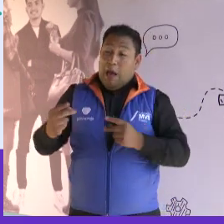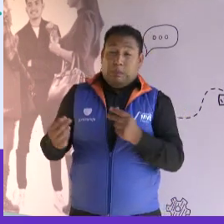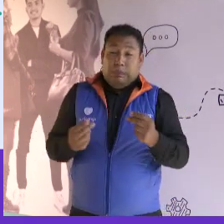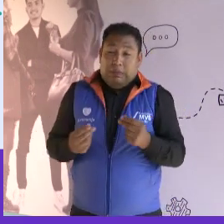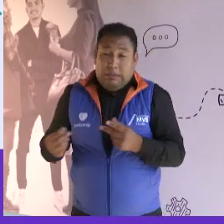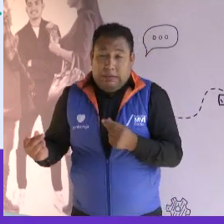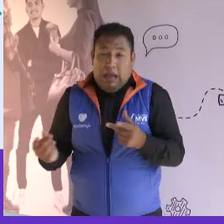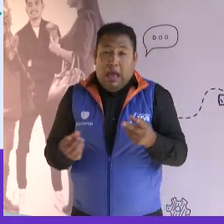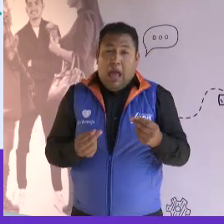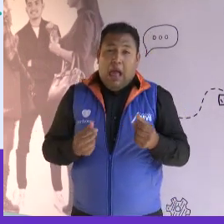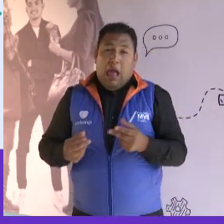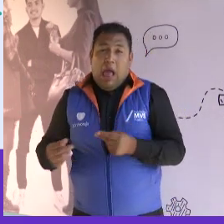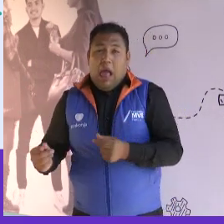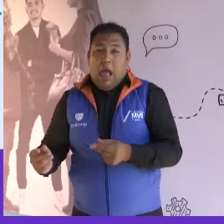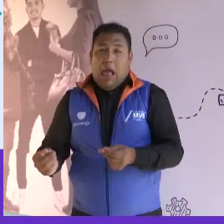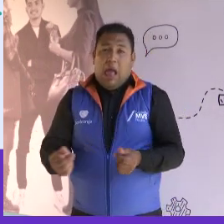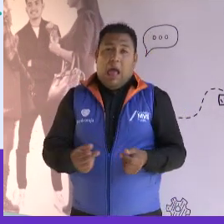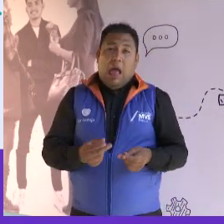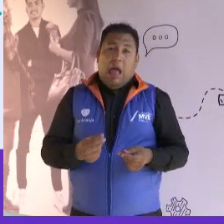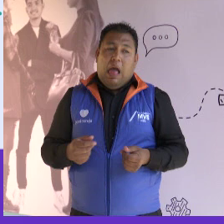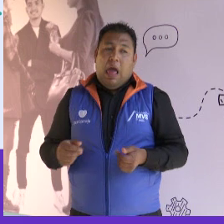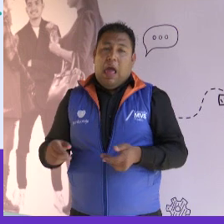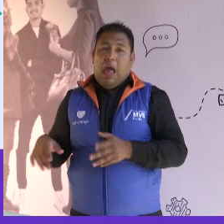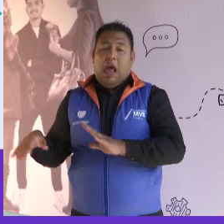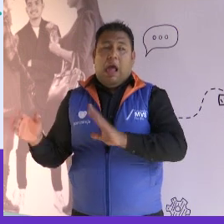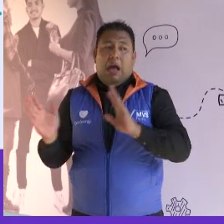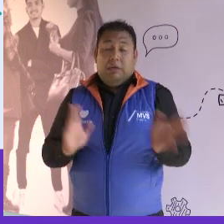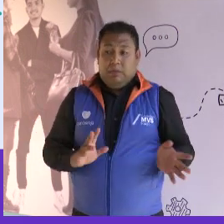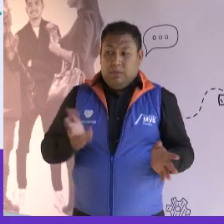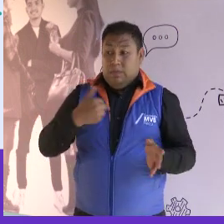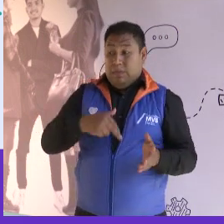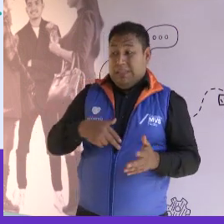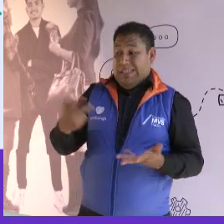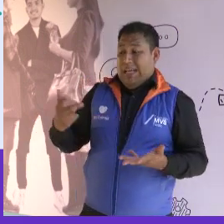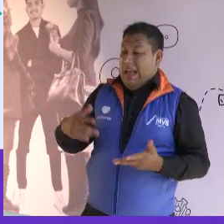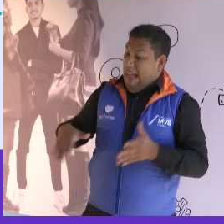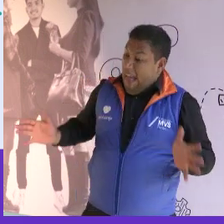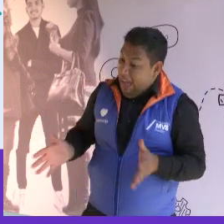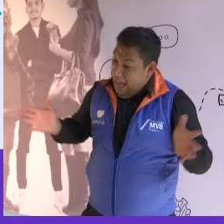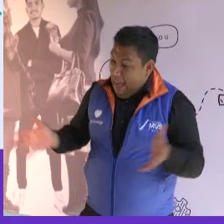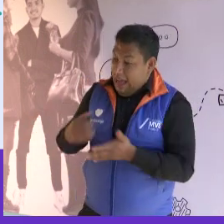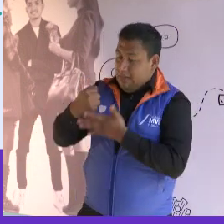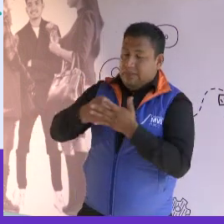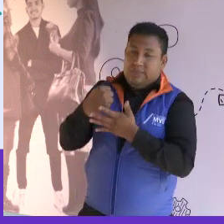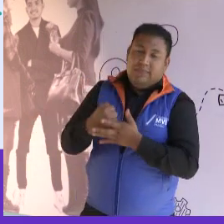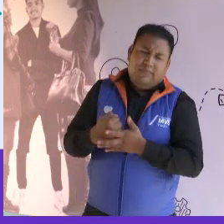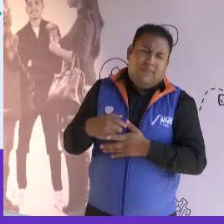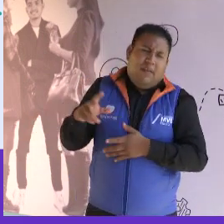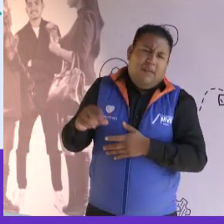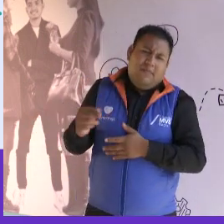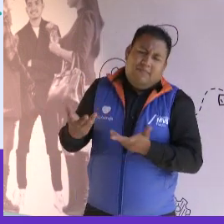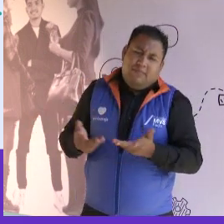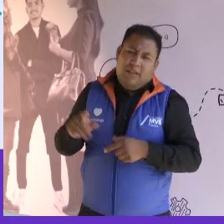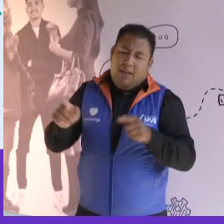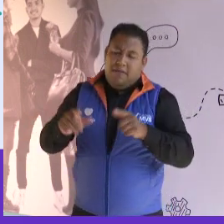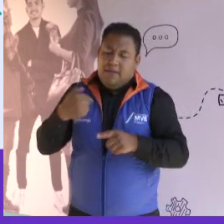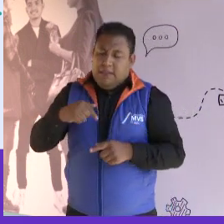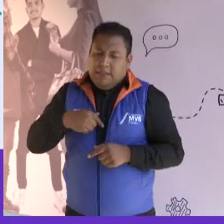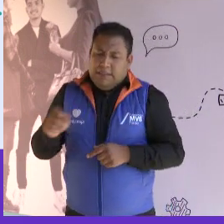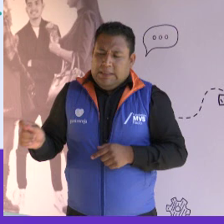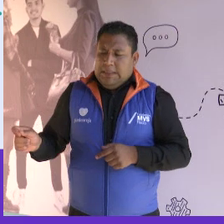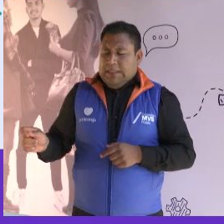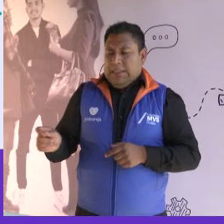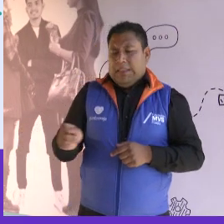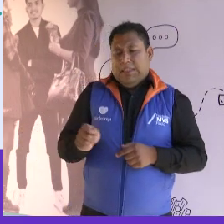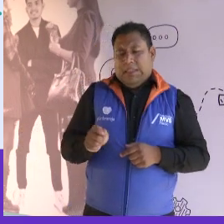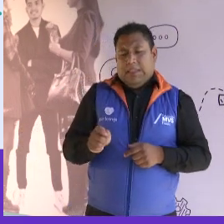de definiciones sí, en otros momentos en donde, por ejemplo, mis colegas seguramente lo han vivido, en donde hay que arrastrar el lápiz y hay que